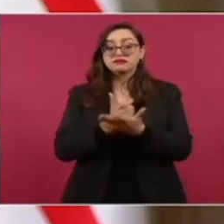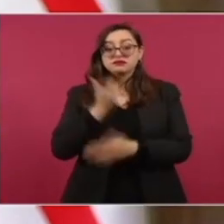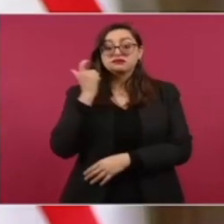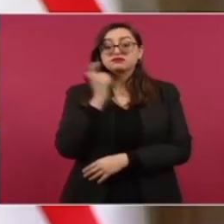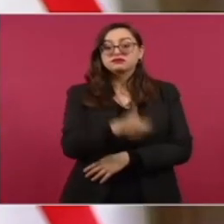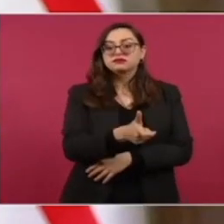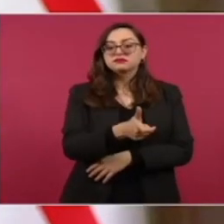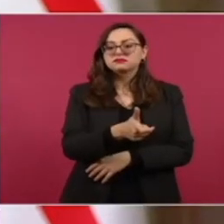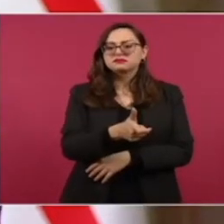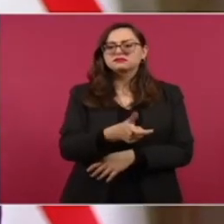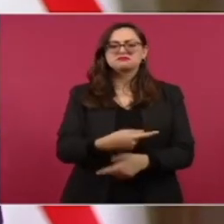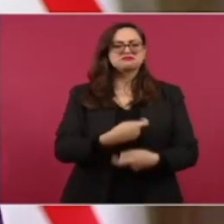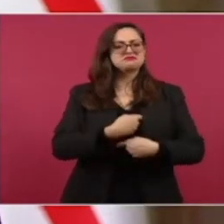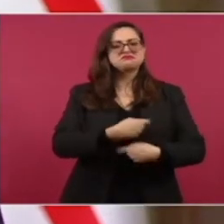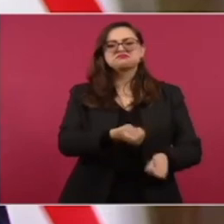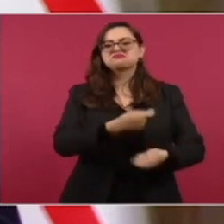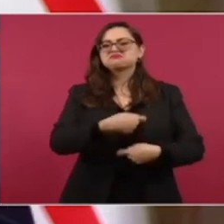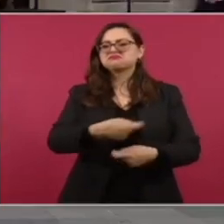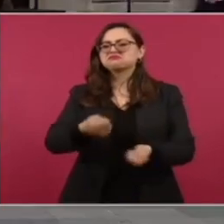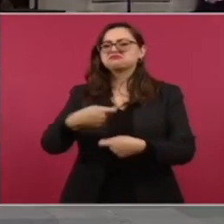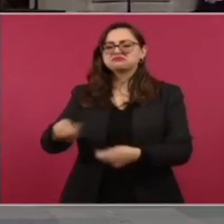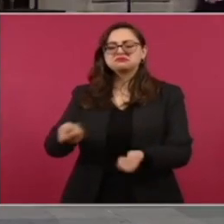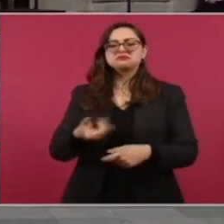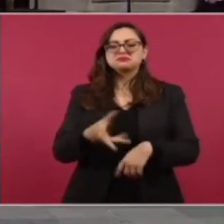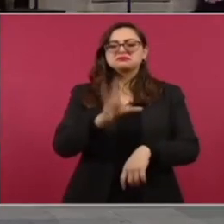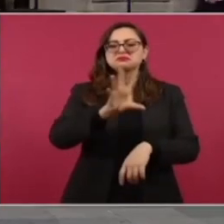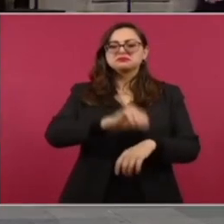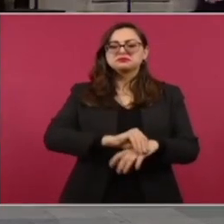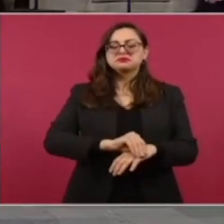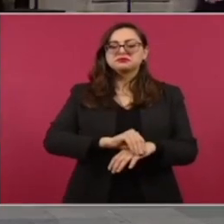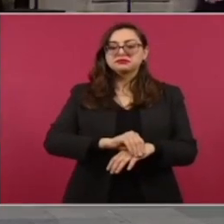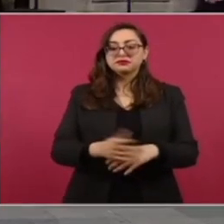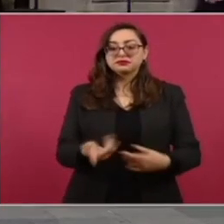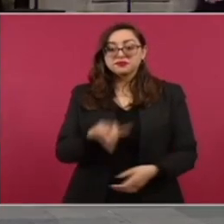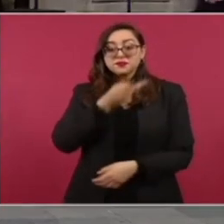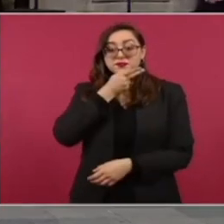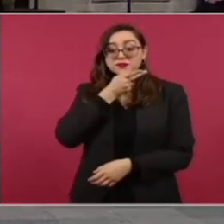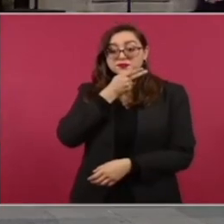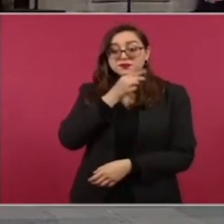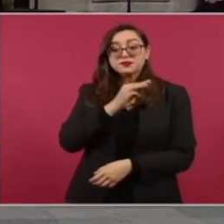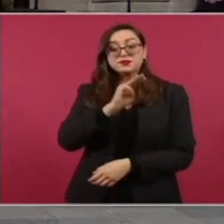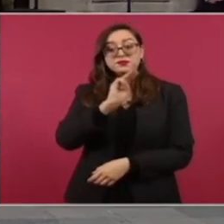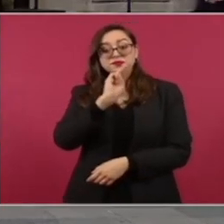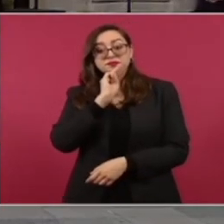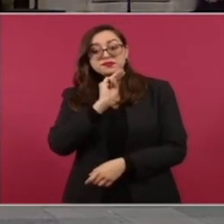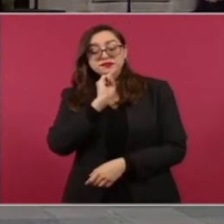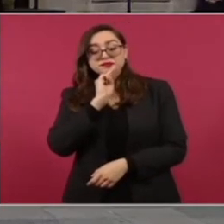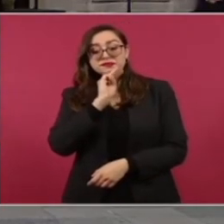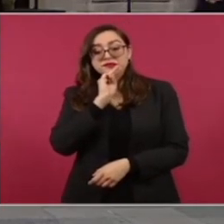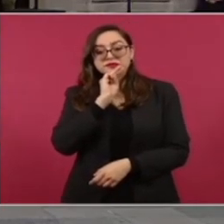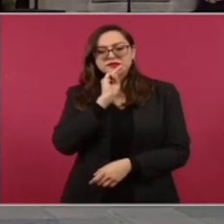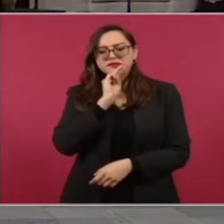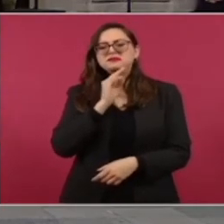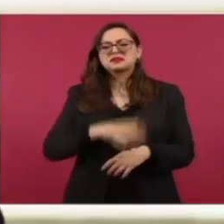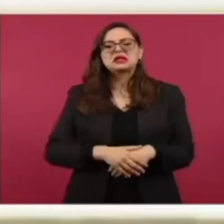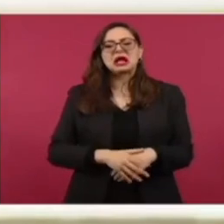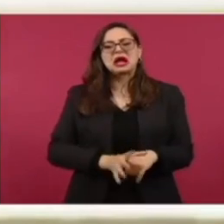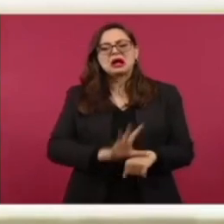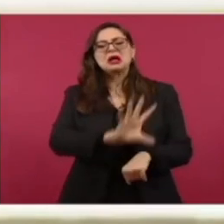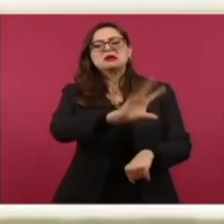se permite y muchos padres de familia, madres de familias, no